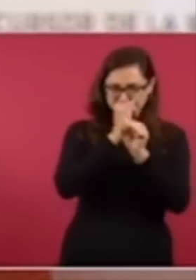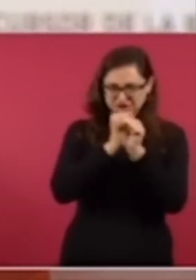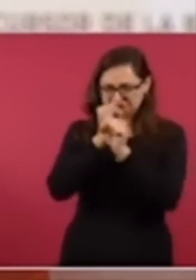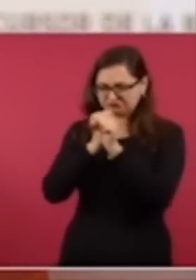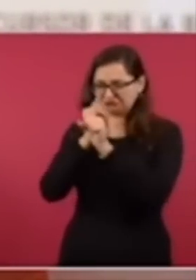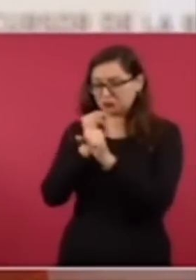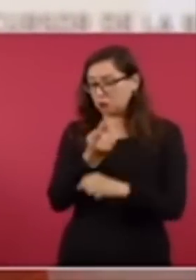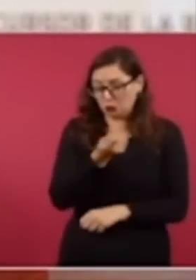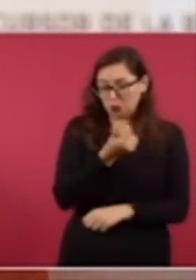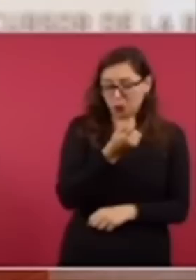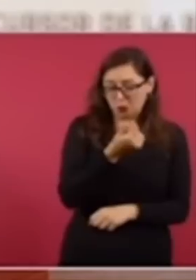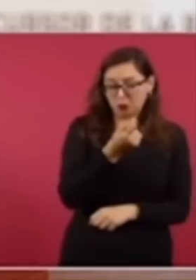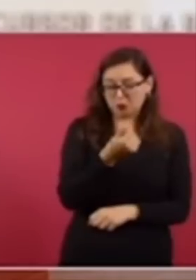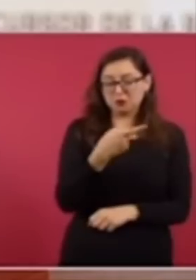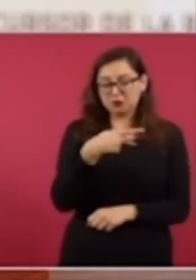sobre